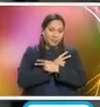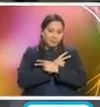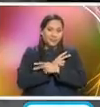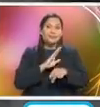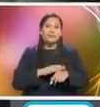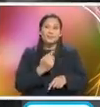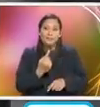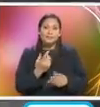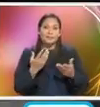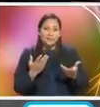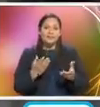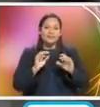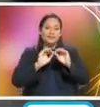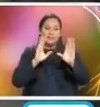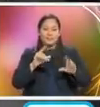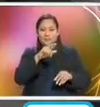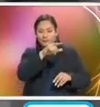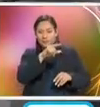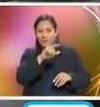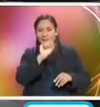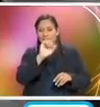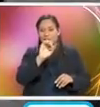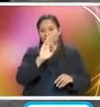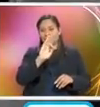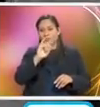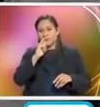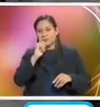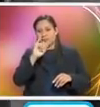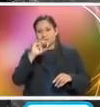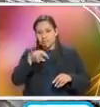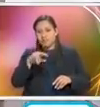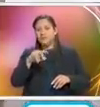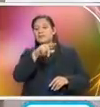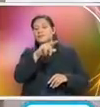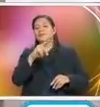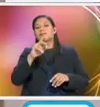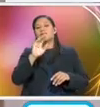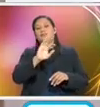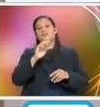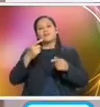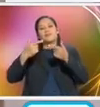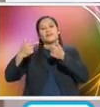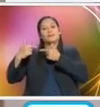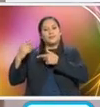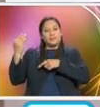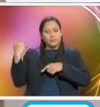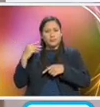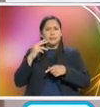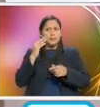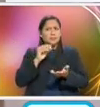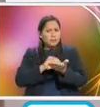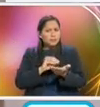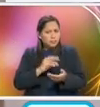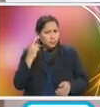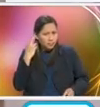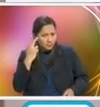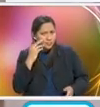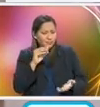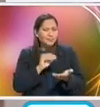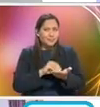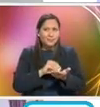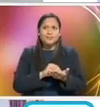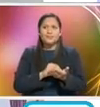Sí. porque si bien, por ejemplo, esta de Surfing USA, pues es de generaciones anteriores, Sí. sigue sonando en el radio, sigue